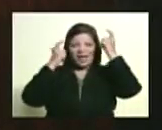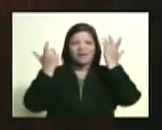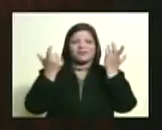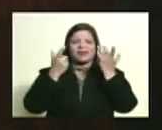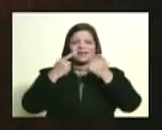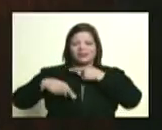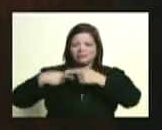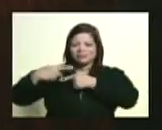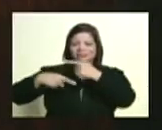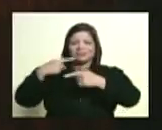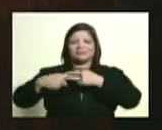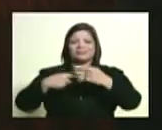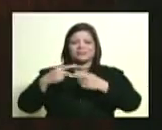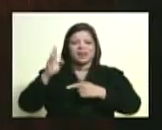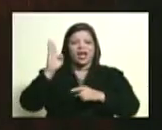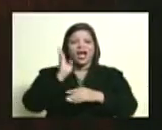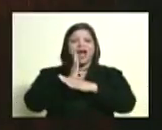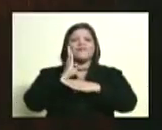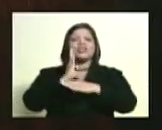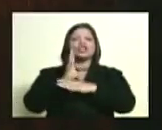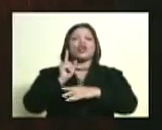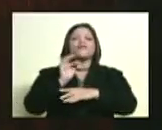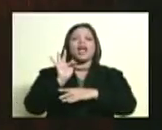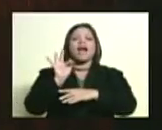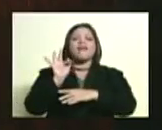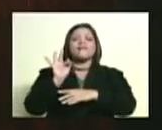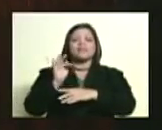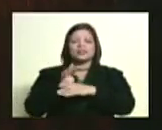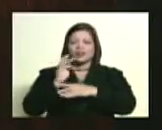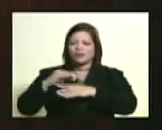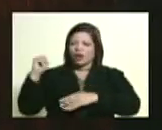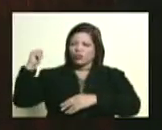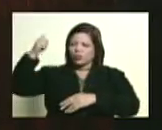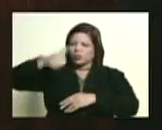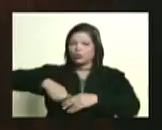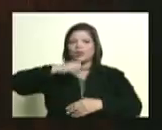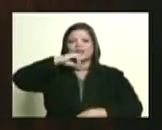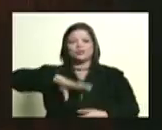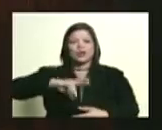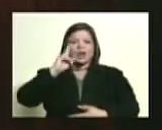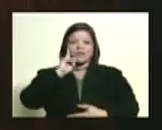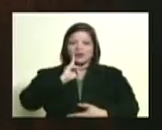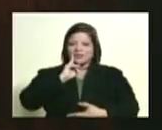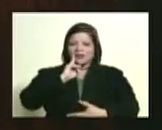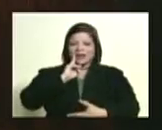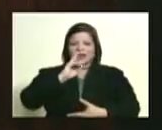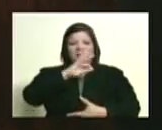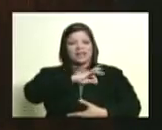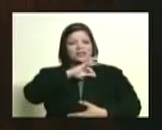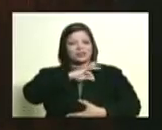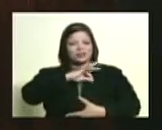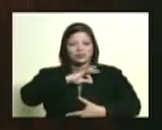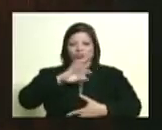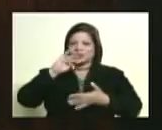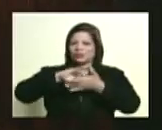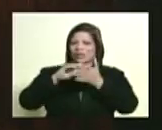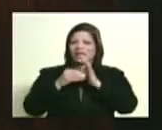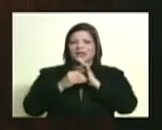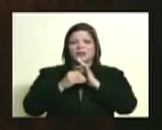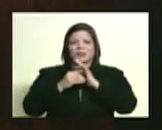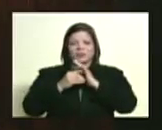corriente filosófica de la historia bolivariana, el socialismo como una